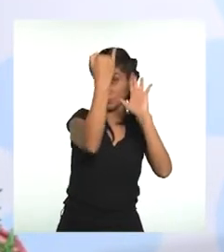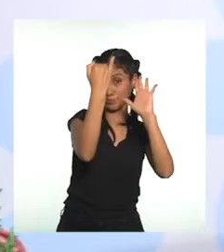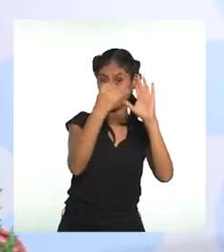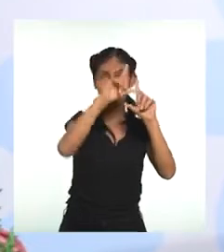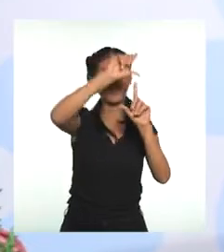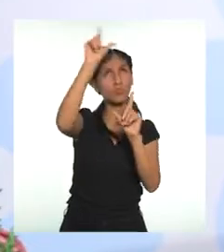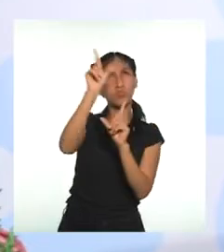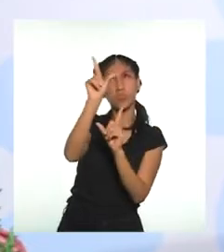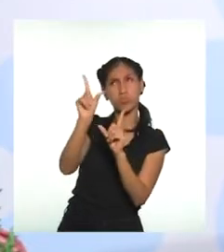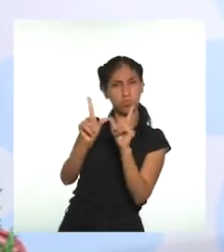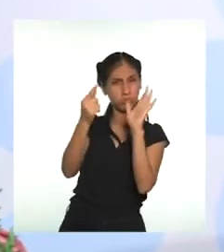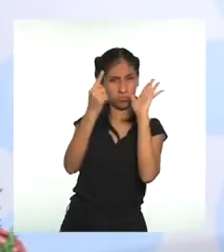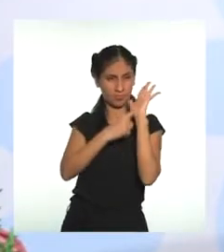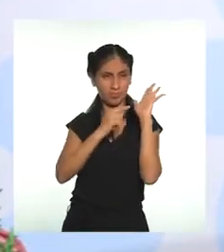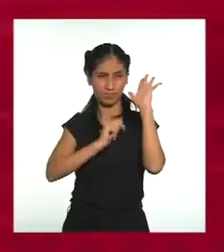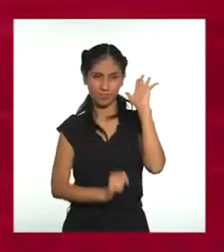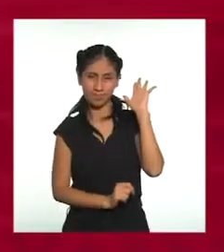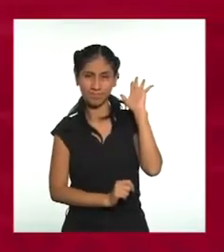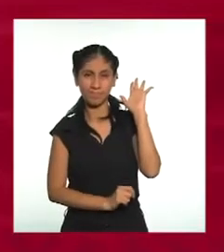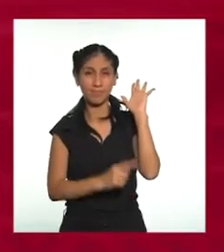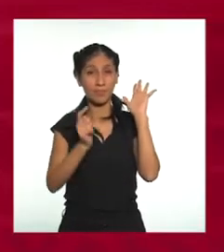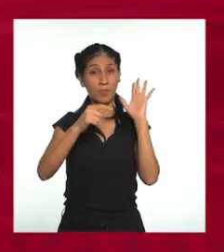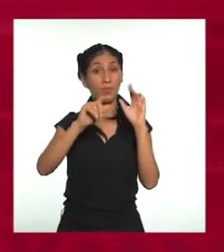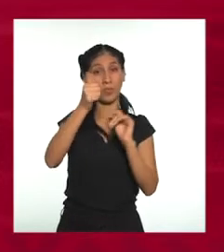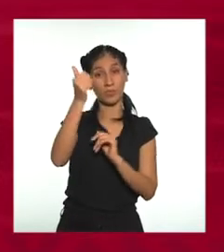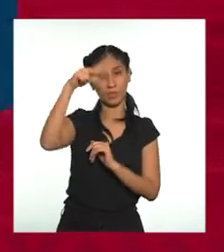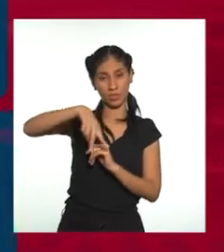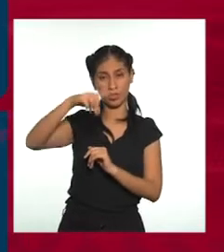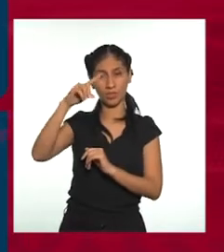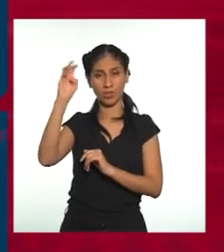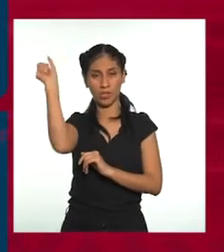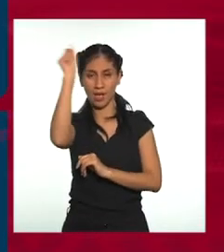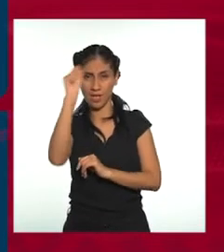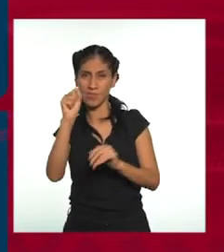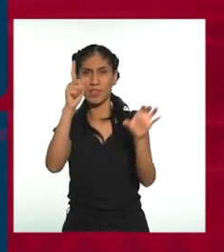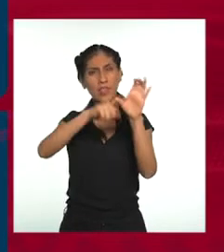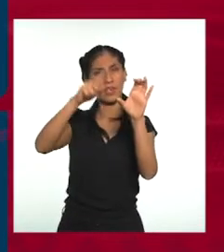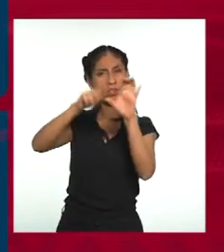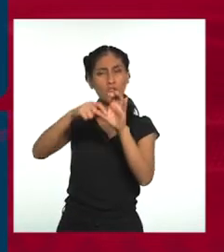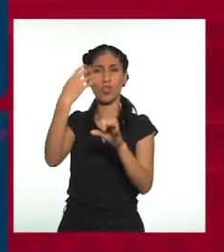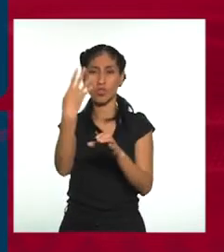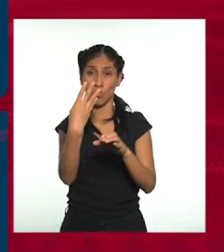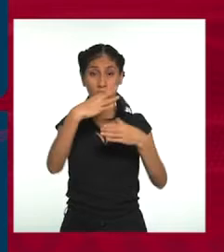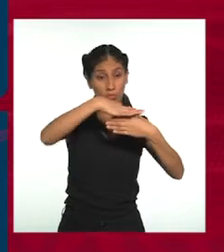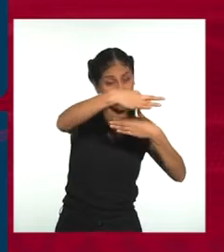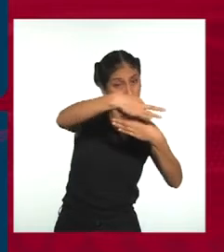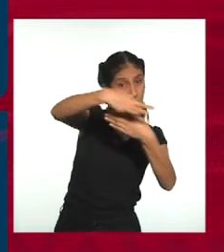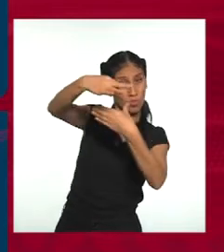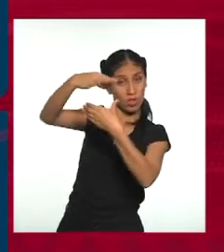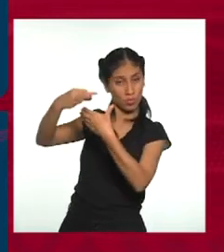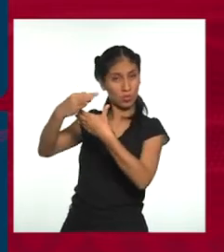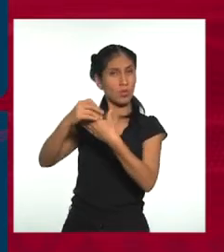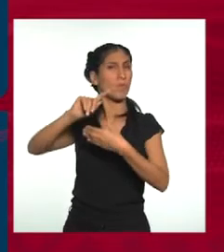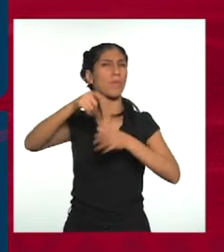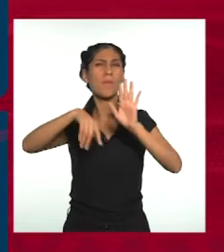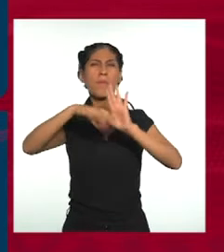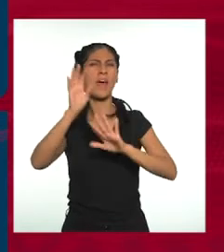mapa para ver cómo están ubicados. En los Andes se ubican 4 pueblos